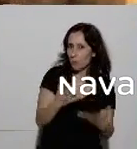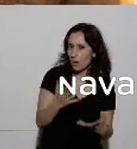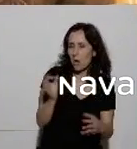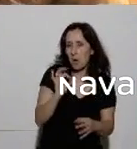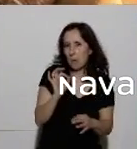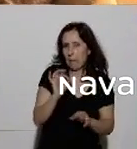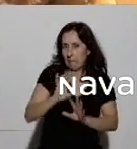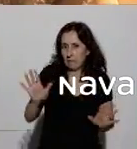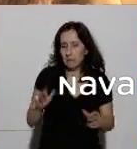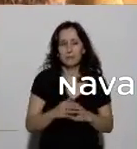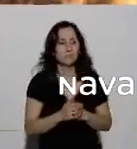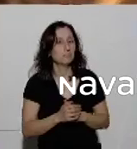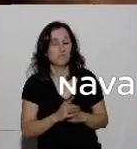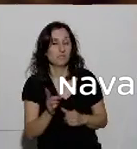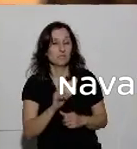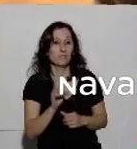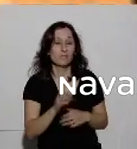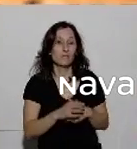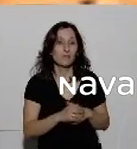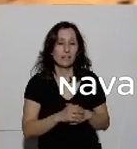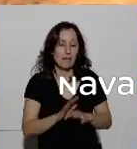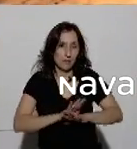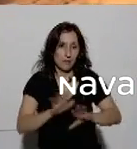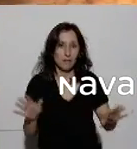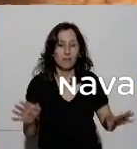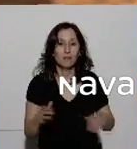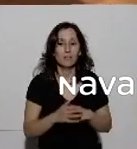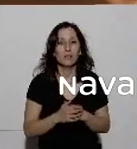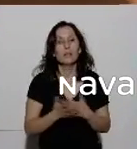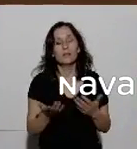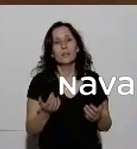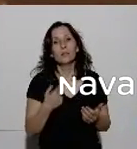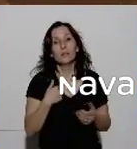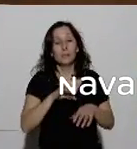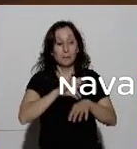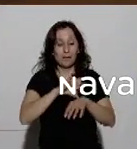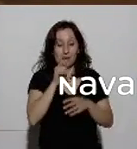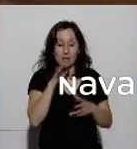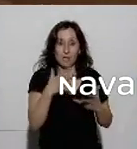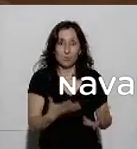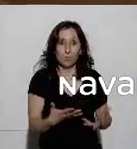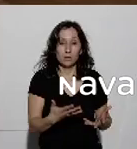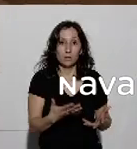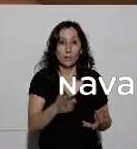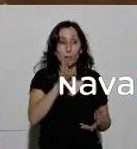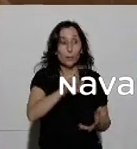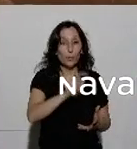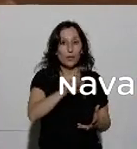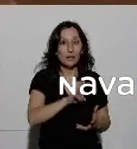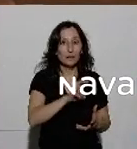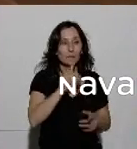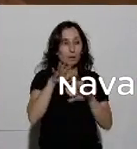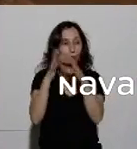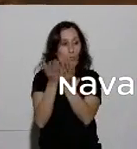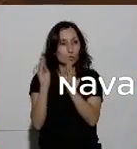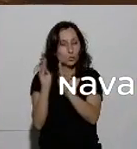de eso tiene que ver? No, ya nada, ¿no? Bueno, a mí la medicina actual me sirve para intentar entrar en su